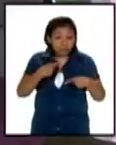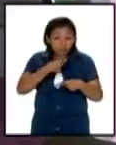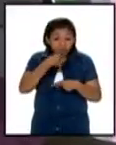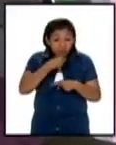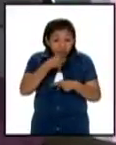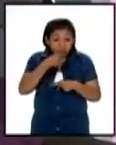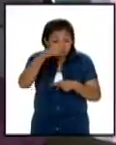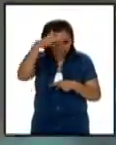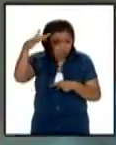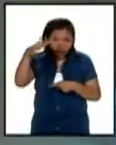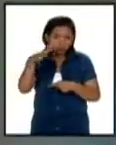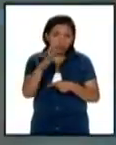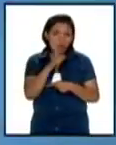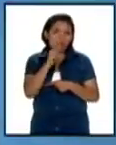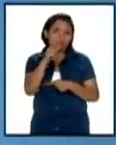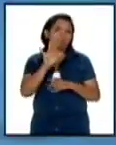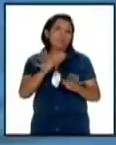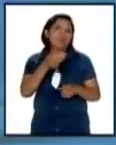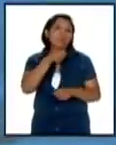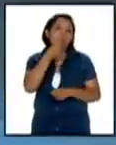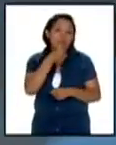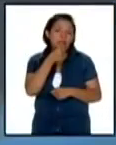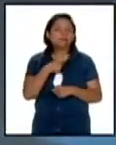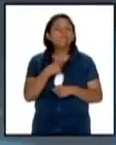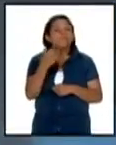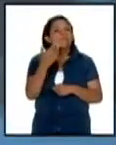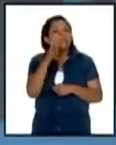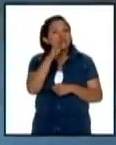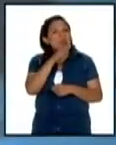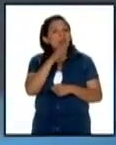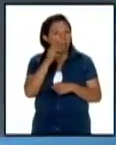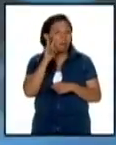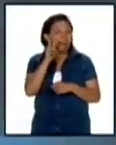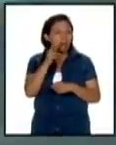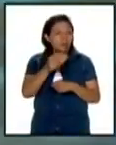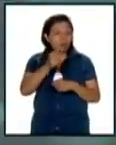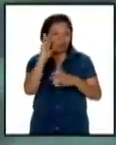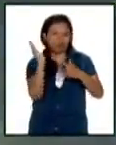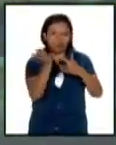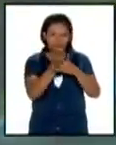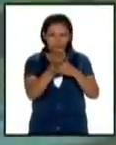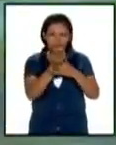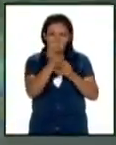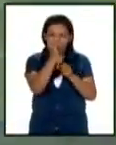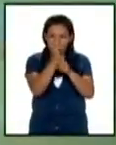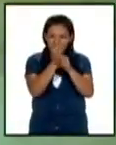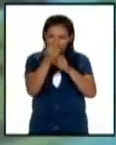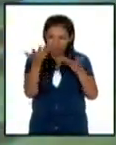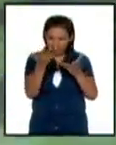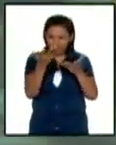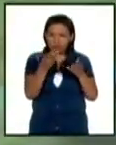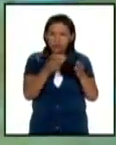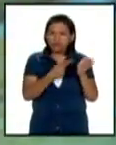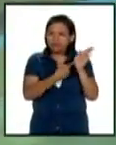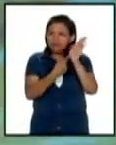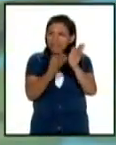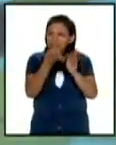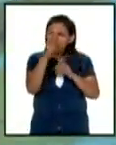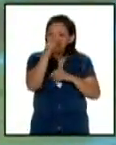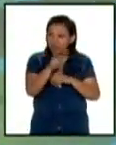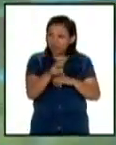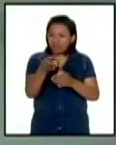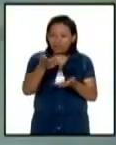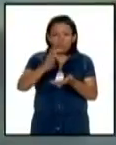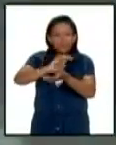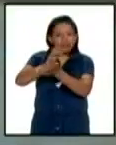viejos. Terrible. Vamos a ver la primera parte del reportaje que realizamos en relación a esta realidad de la discriminación que sufren